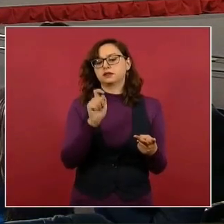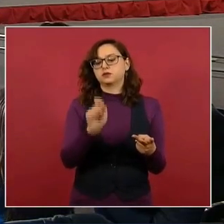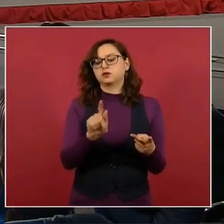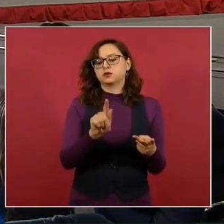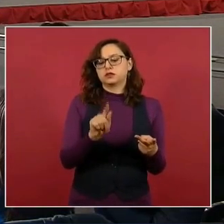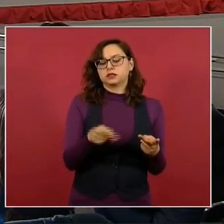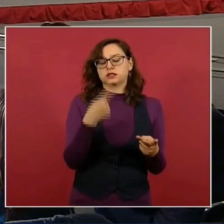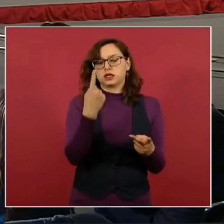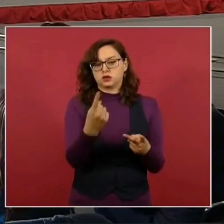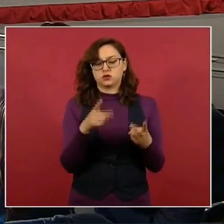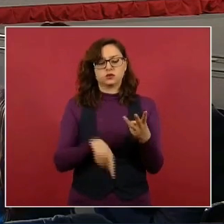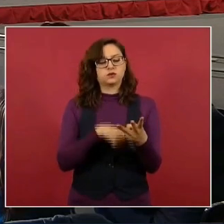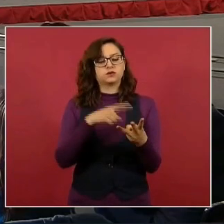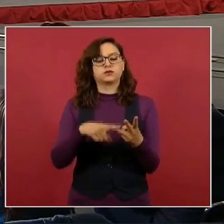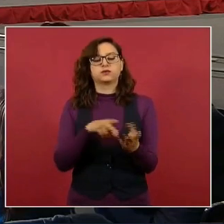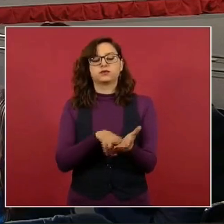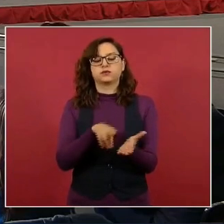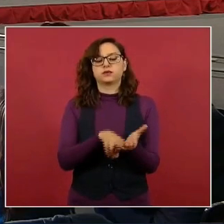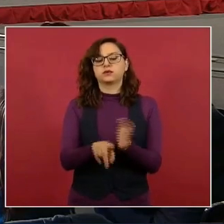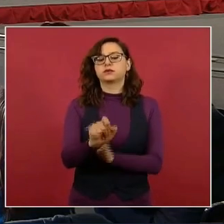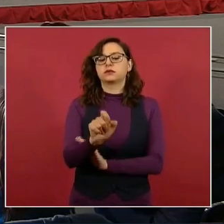23 pesos con 71 centavos por litro, y del diésel,